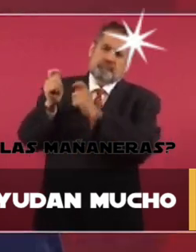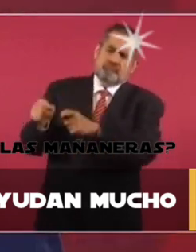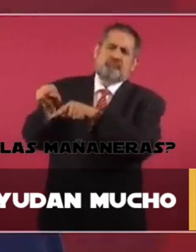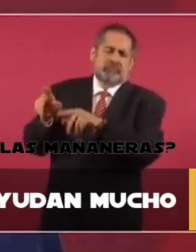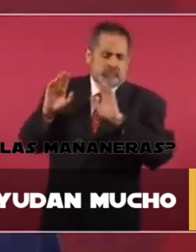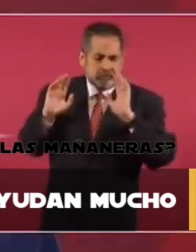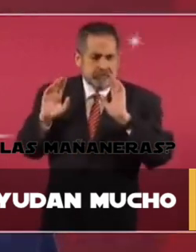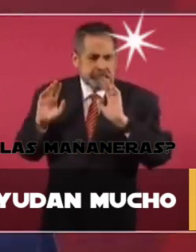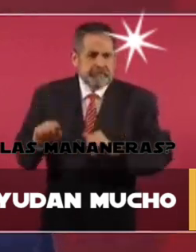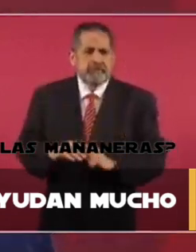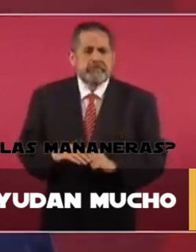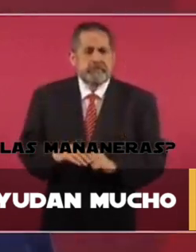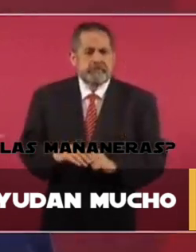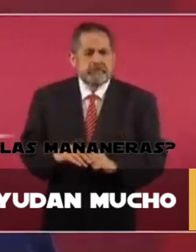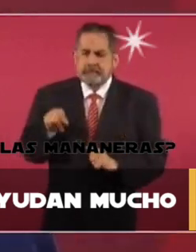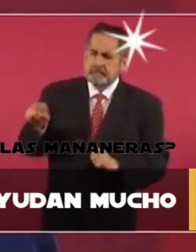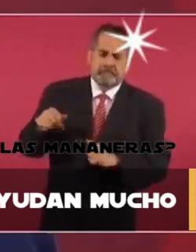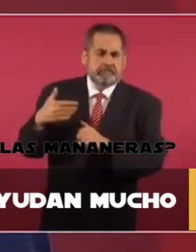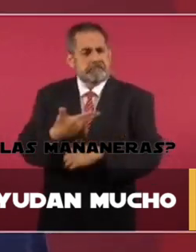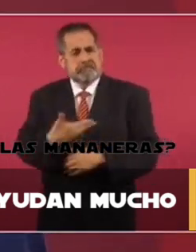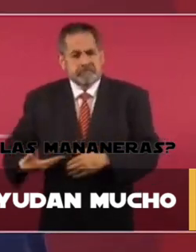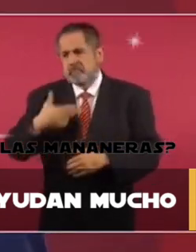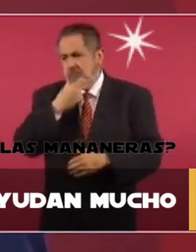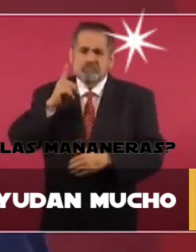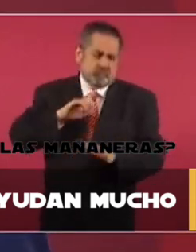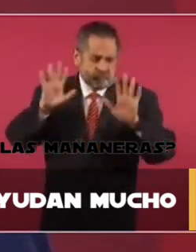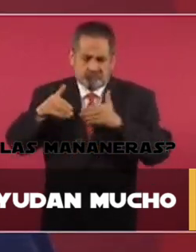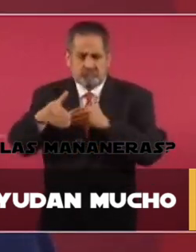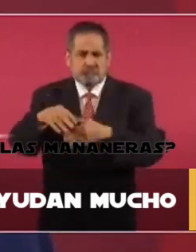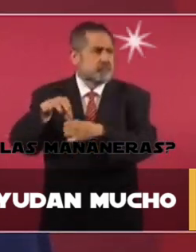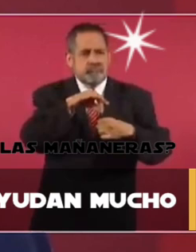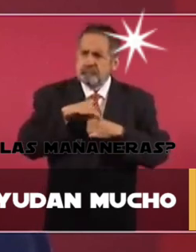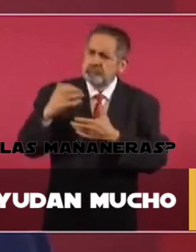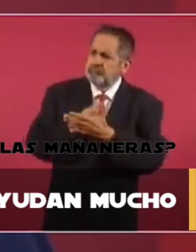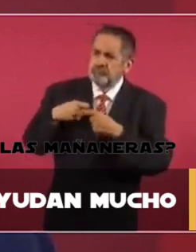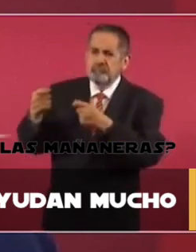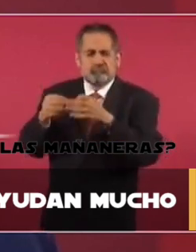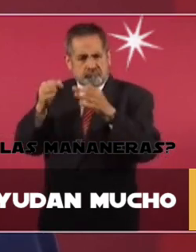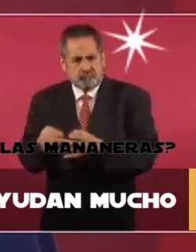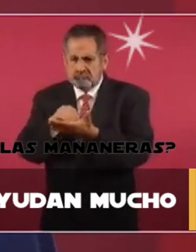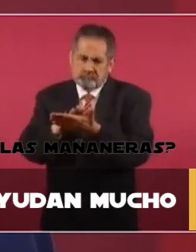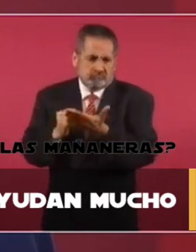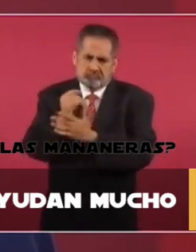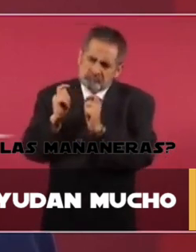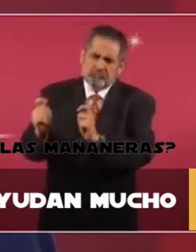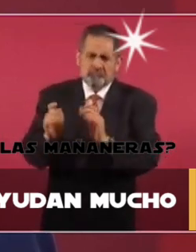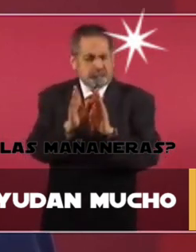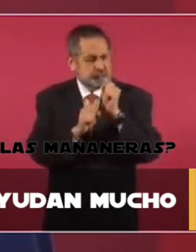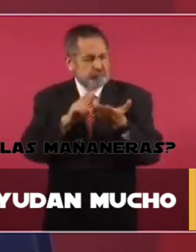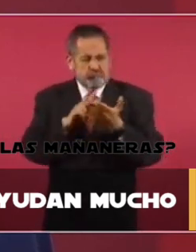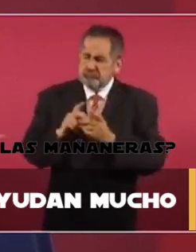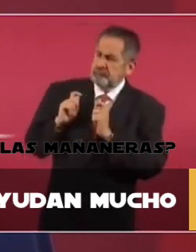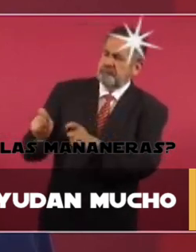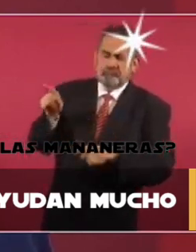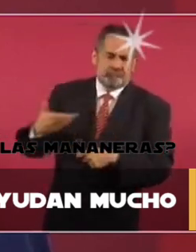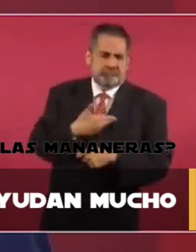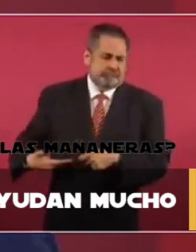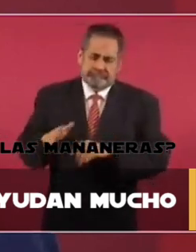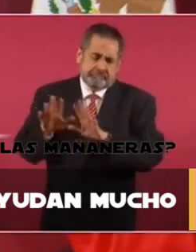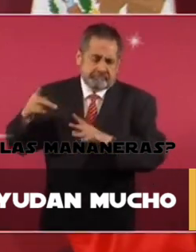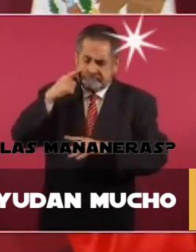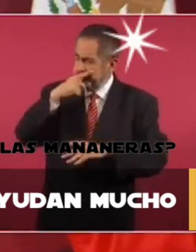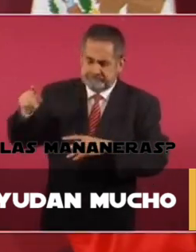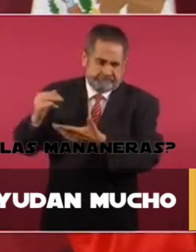va a ser el presidente, la presidenta electa, legal, legítimamente. Ya